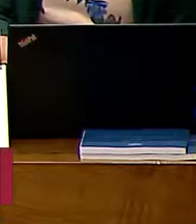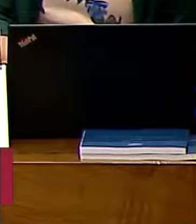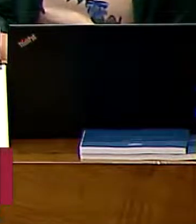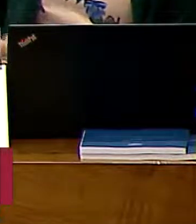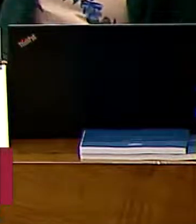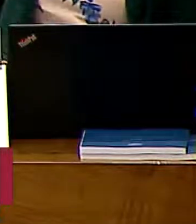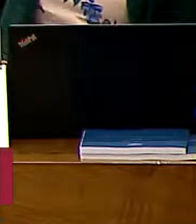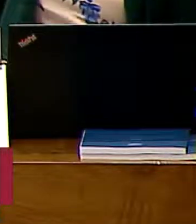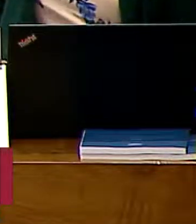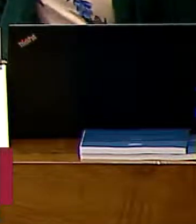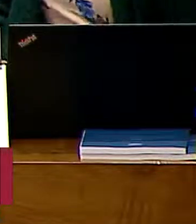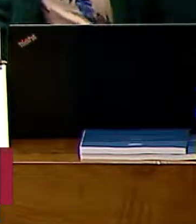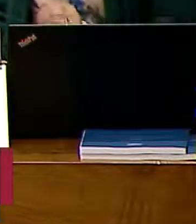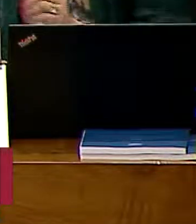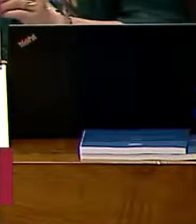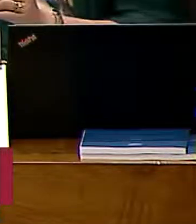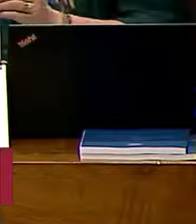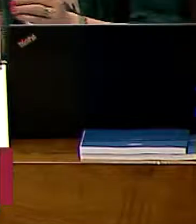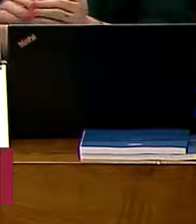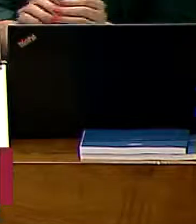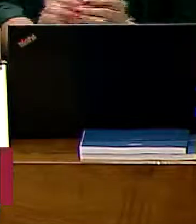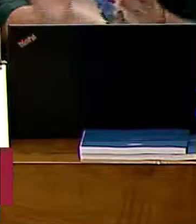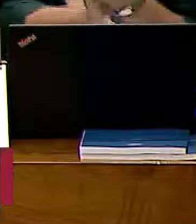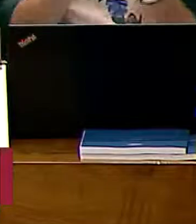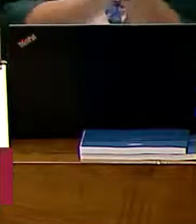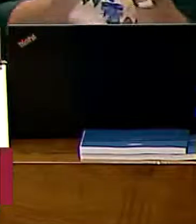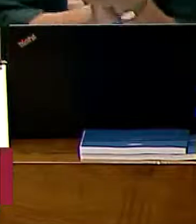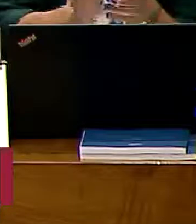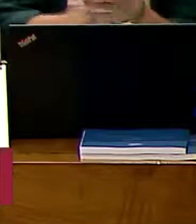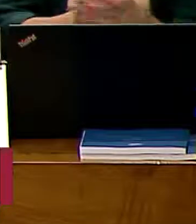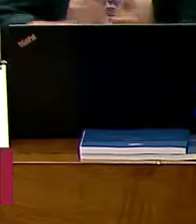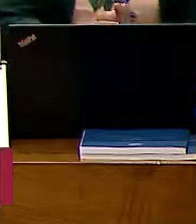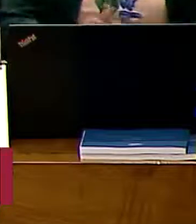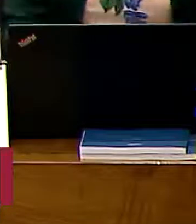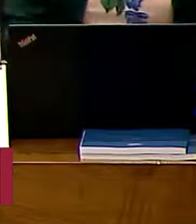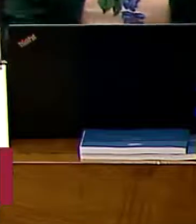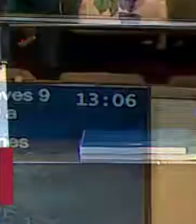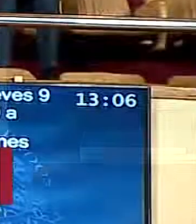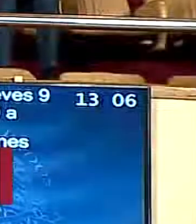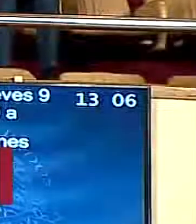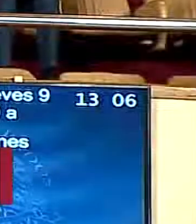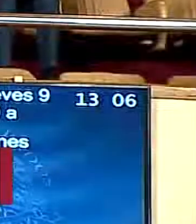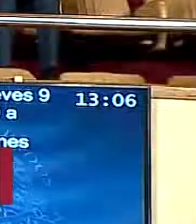Winter. Sean ustedes muy bienvenidos y bienvenidas.